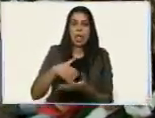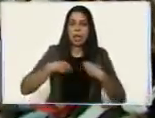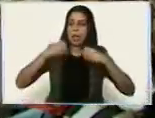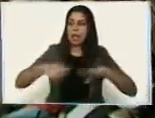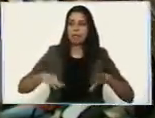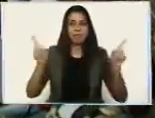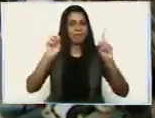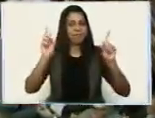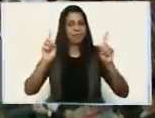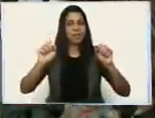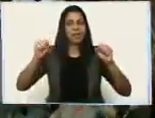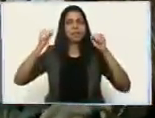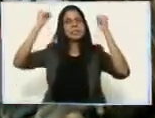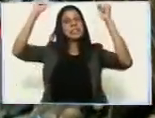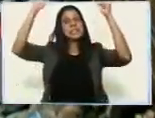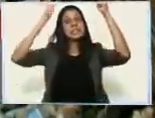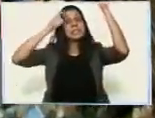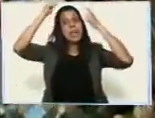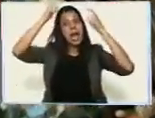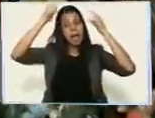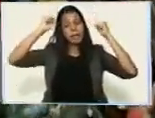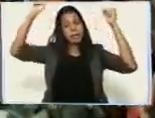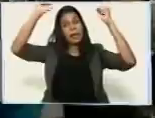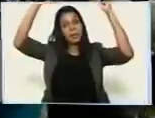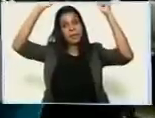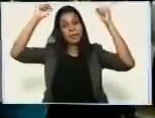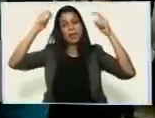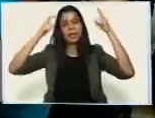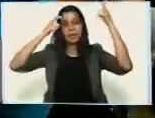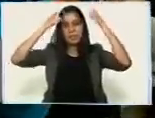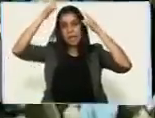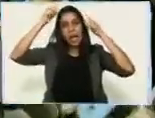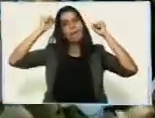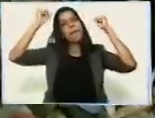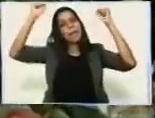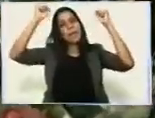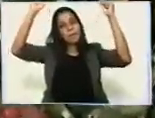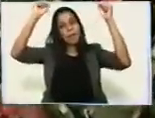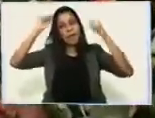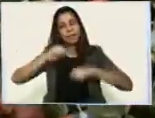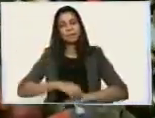gracias. ¡Chávez vive! ¡Chávez vive y vive!